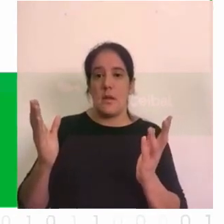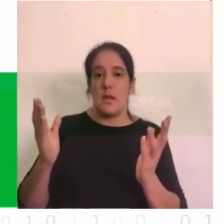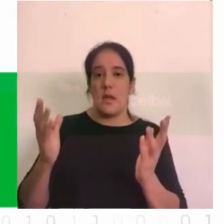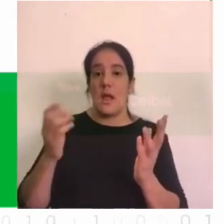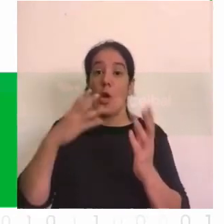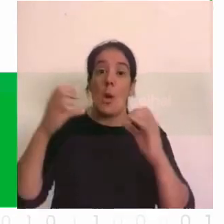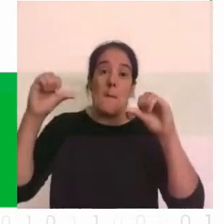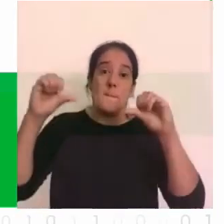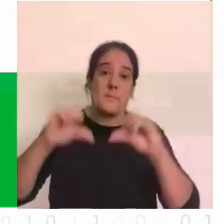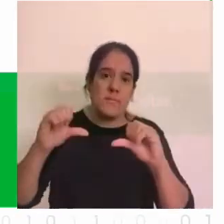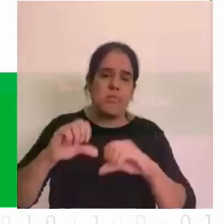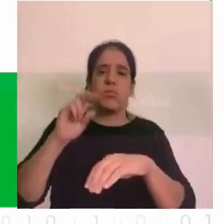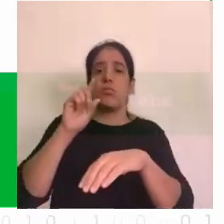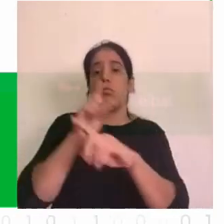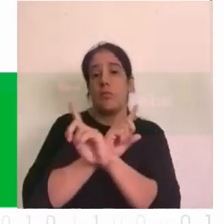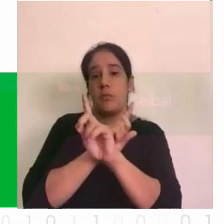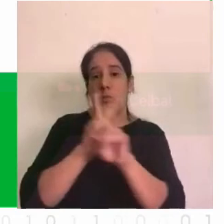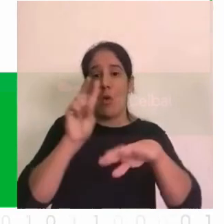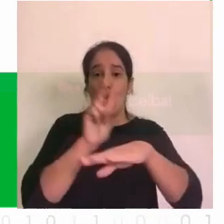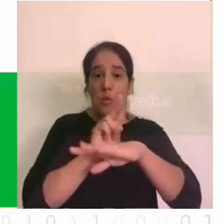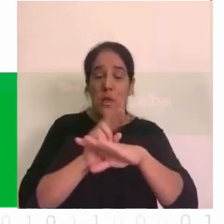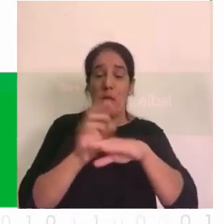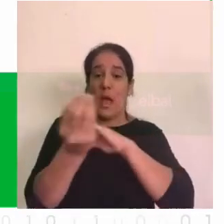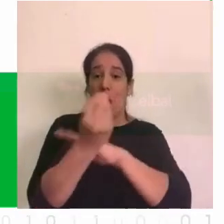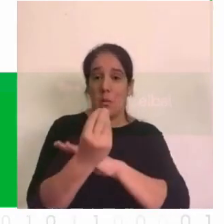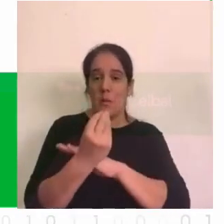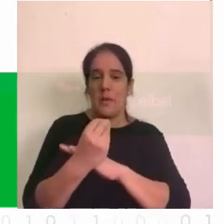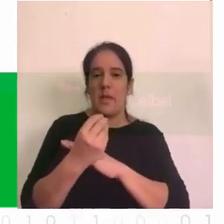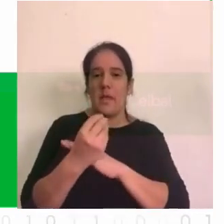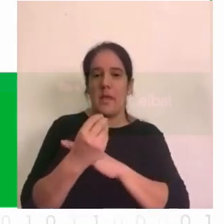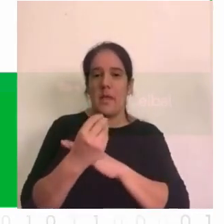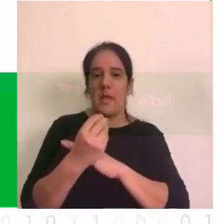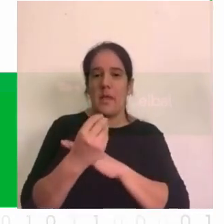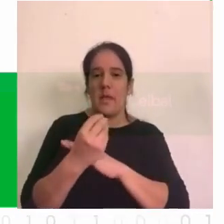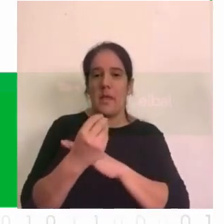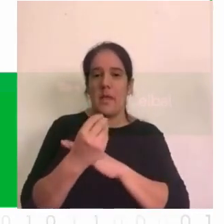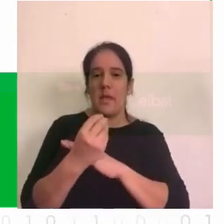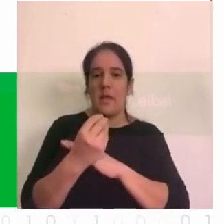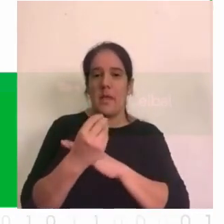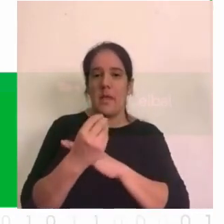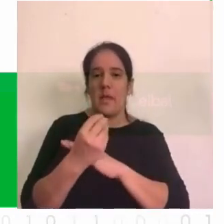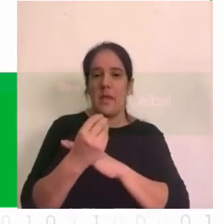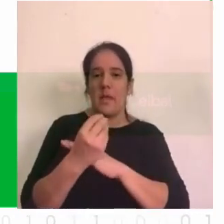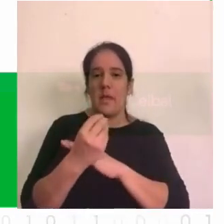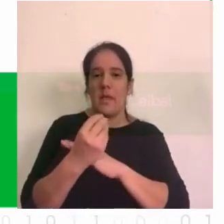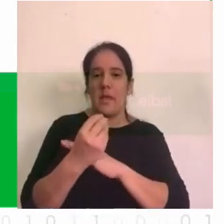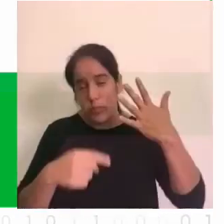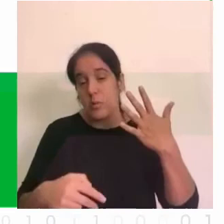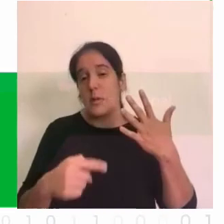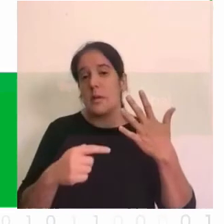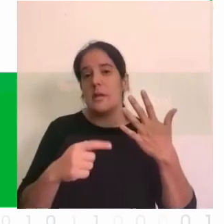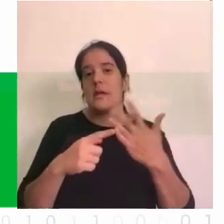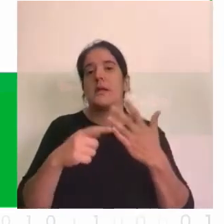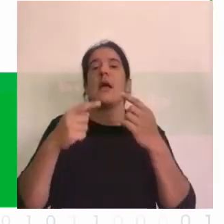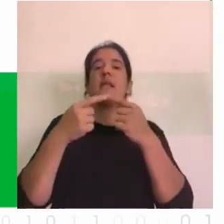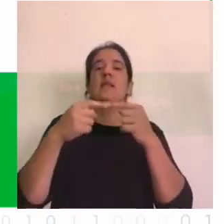que está medida a través de 15 ítems, por eso el eje X va de 0 a 15. Esos 15 ítems se dividen básicamente en dos